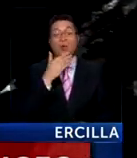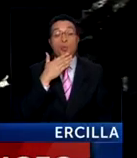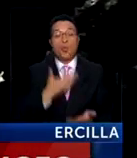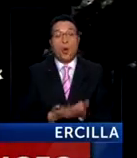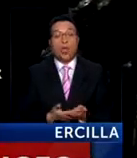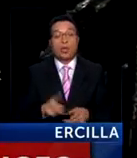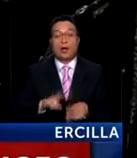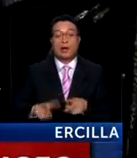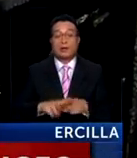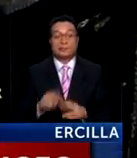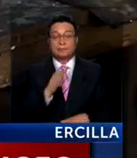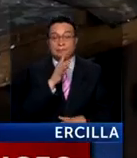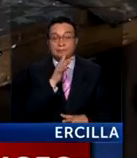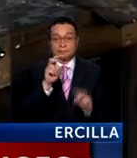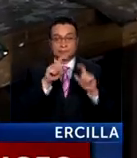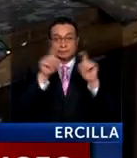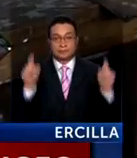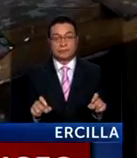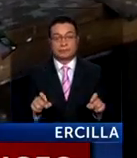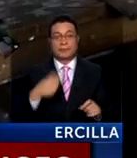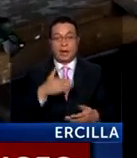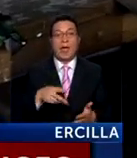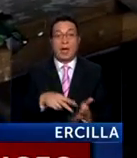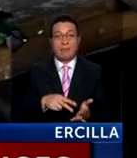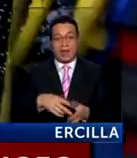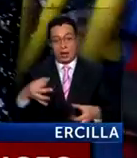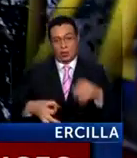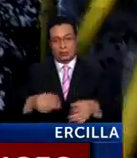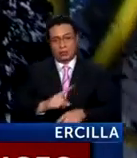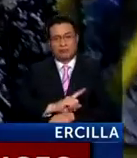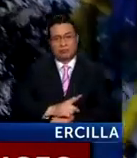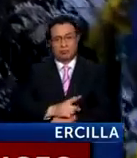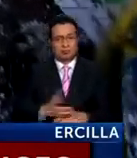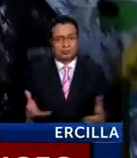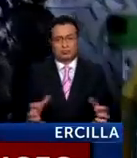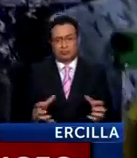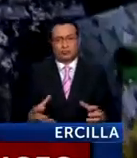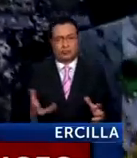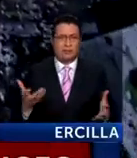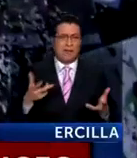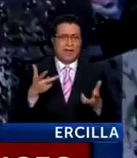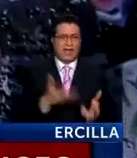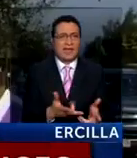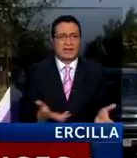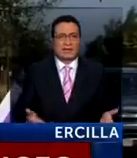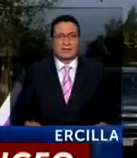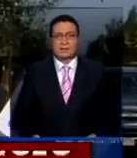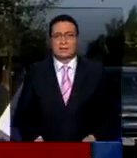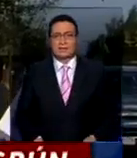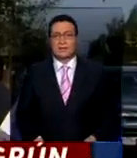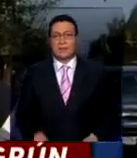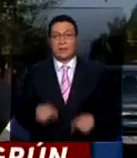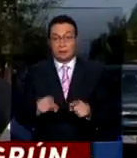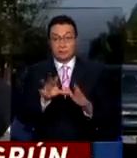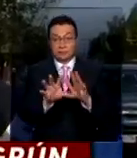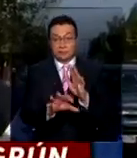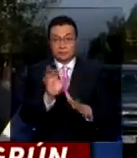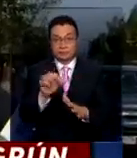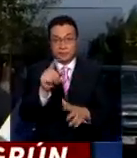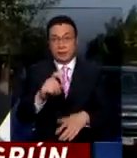podrán tener su Liceo de vuelta esperando que se haga justicia ante tal brutal ataque y si se llega a detectar Quiénes